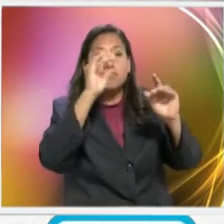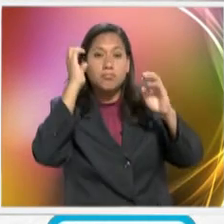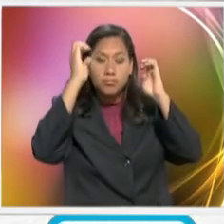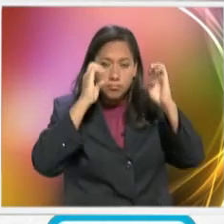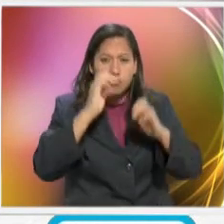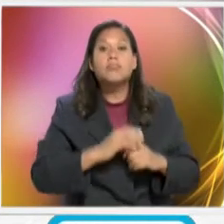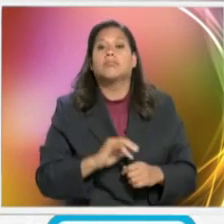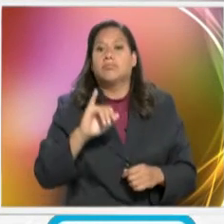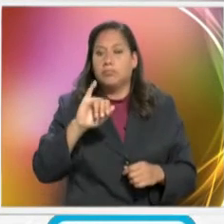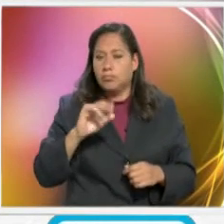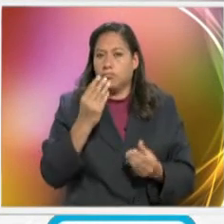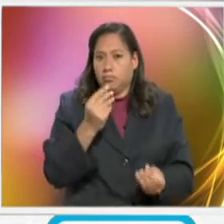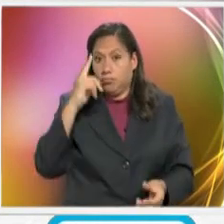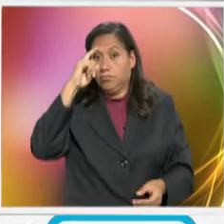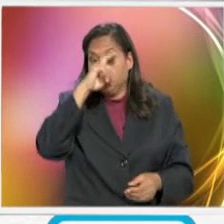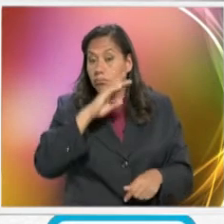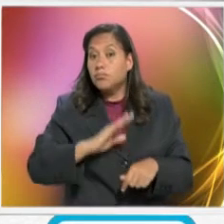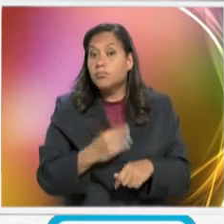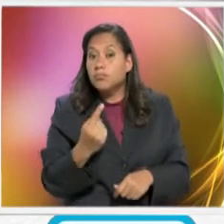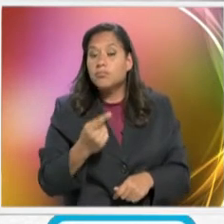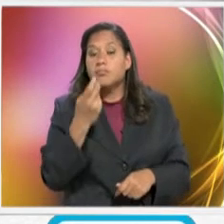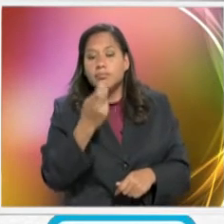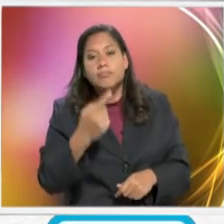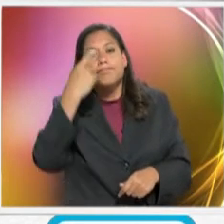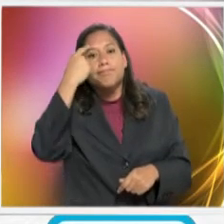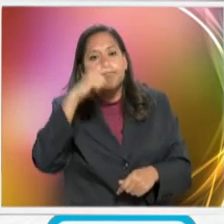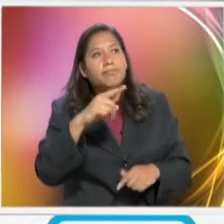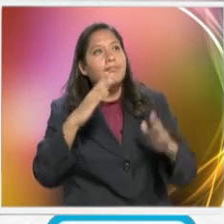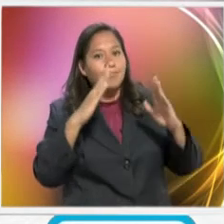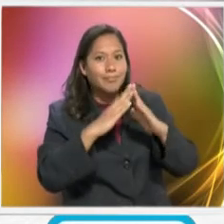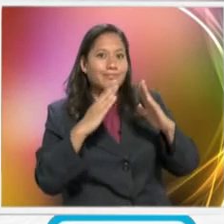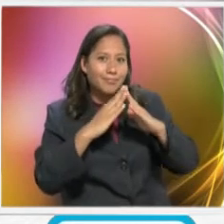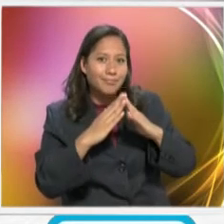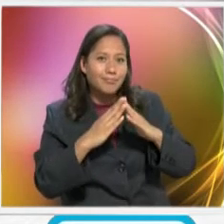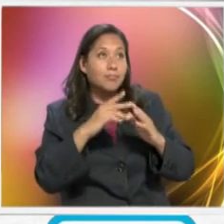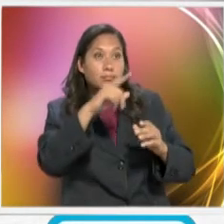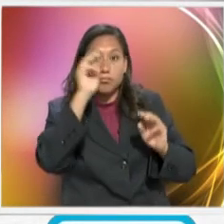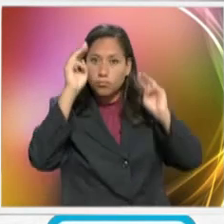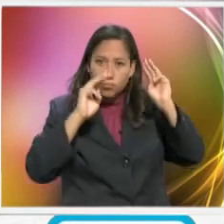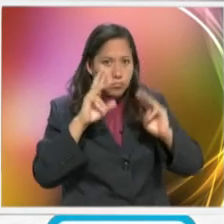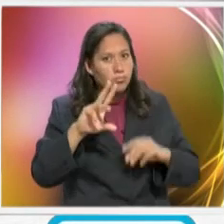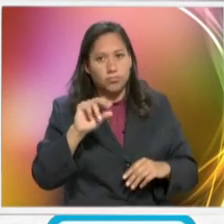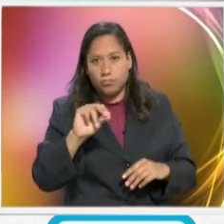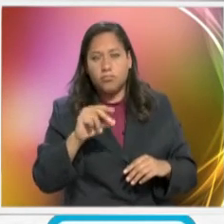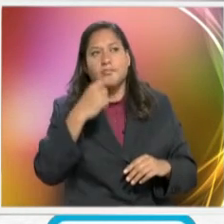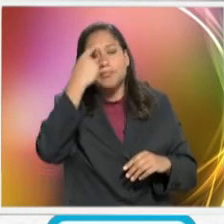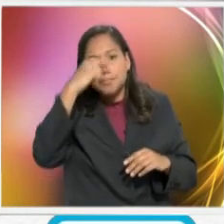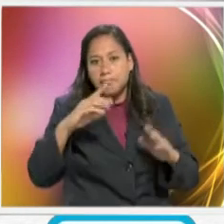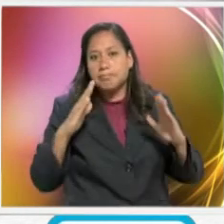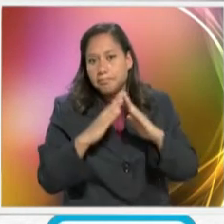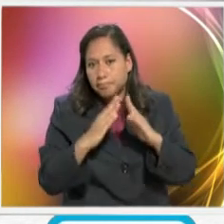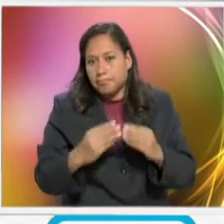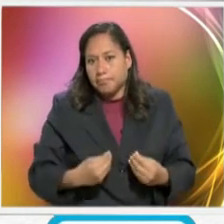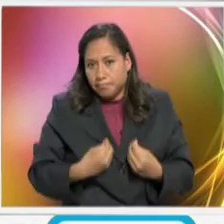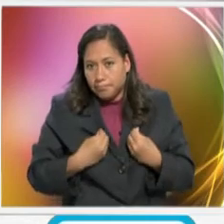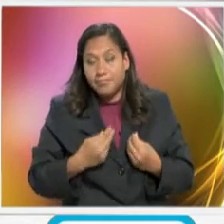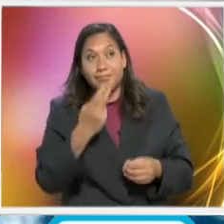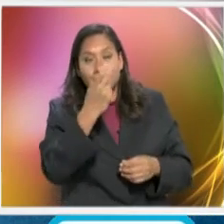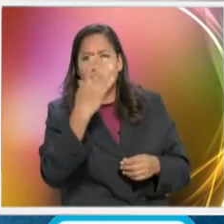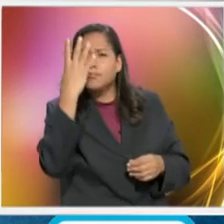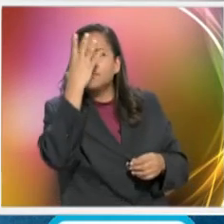porque es un espacio que justamente fue diseñado para ser una casa, no un museo. Claro. Entonces, esta